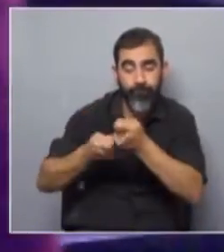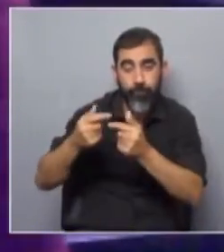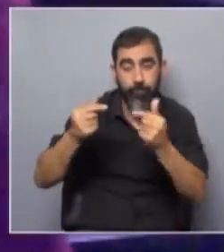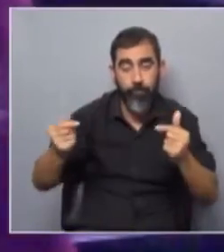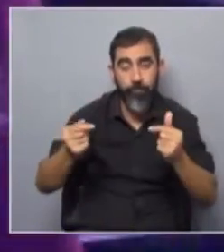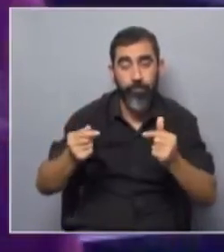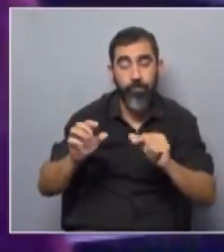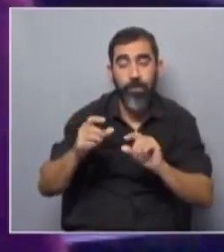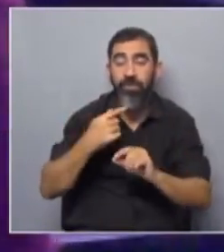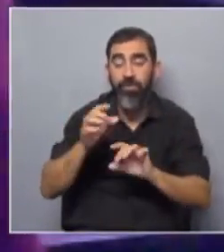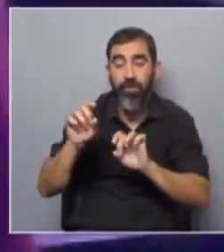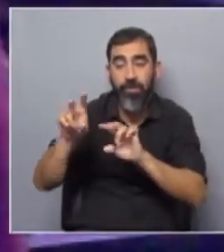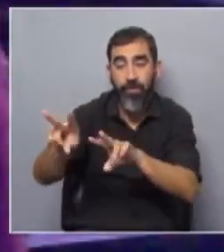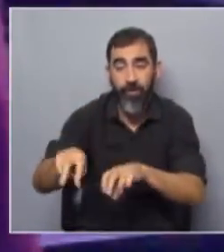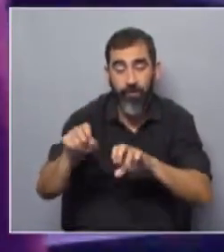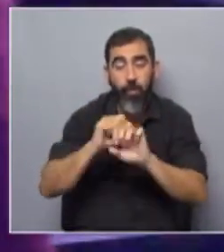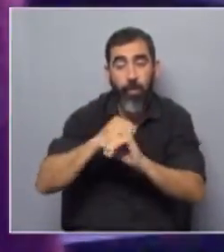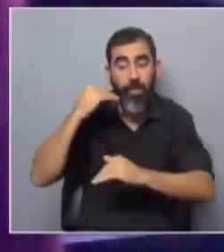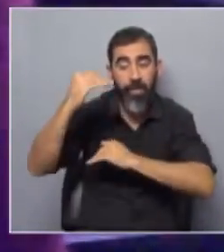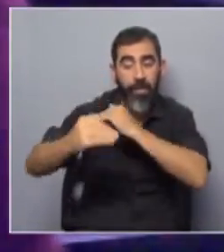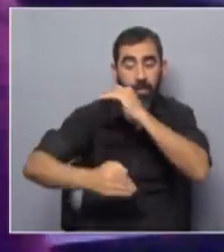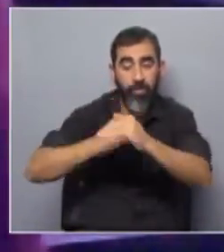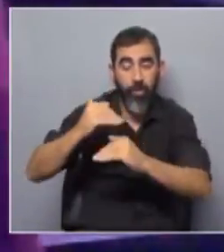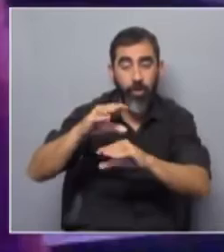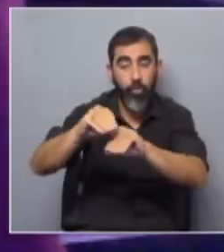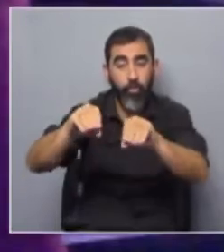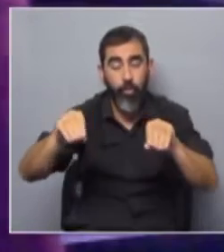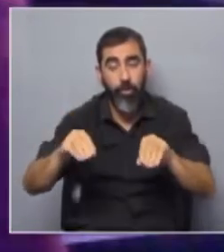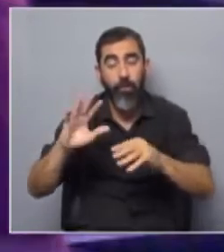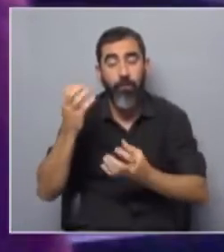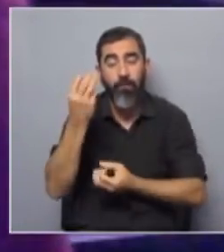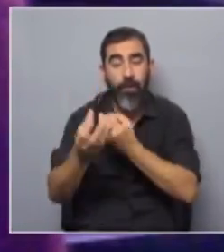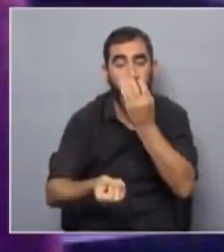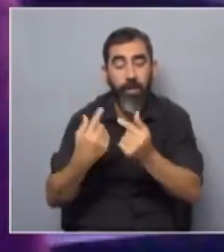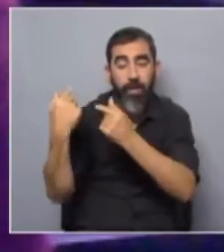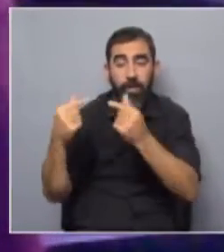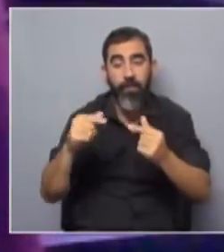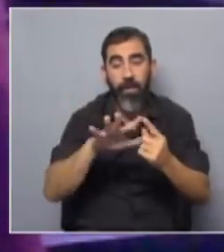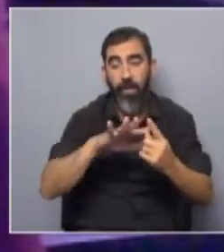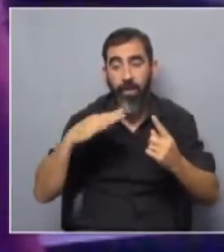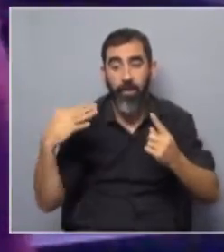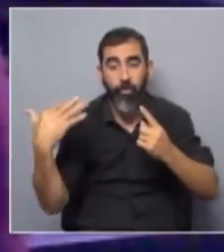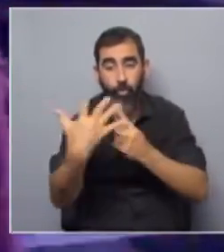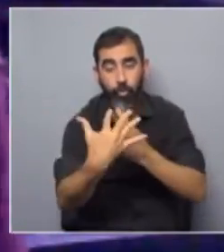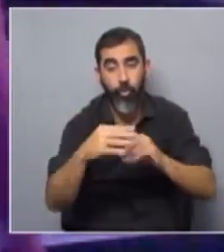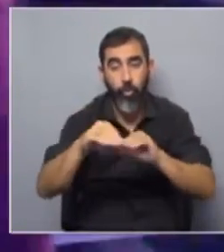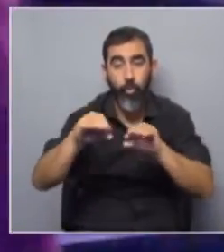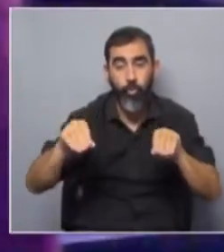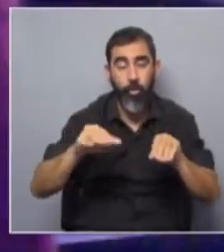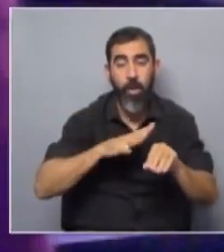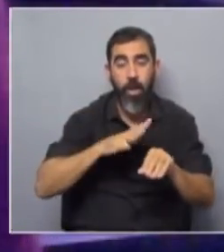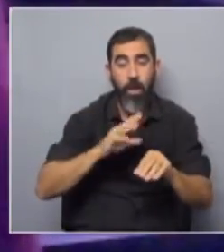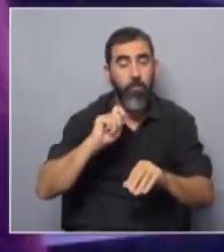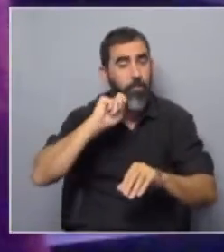de fertilidad que tienen, permiten que se desarrollen sobre estos suelos una vegetación diferente a la del entorno. Son suelos azonales,